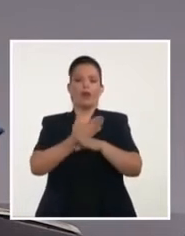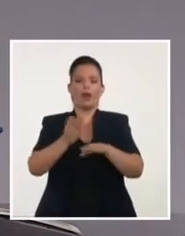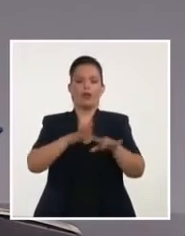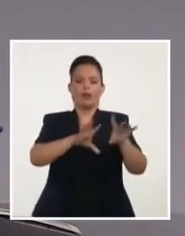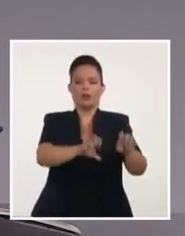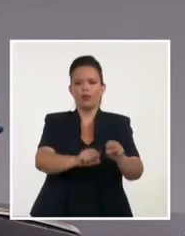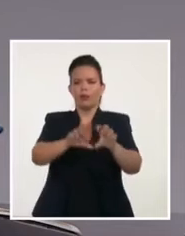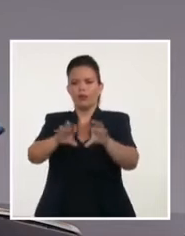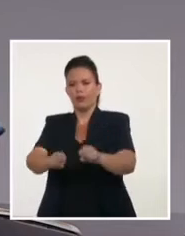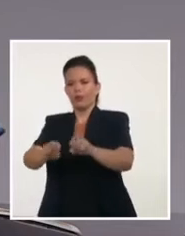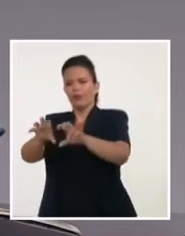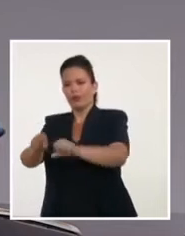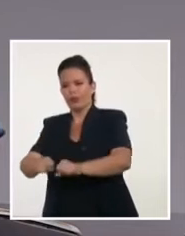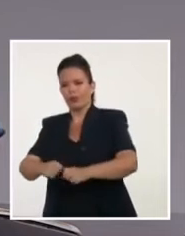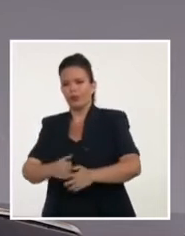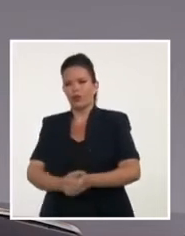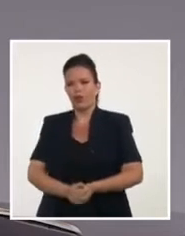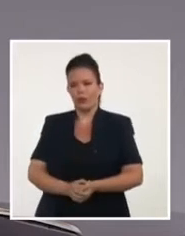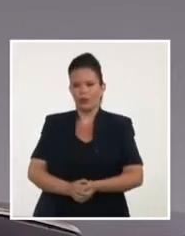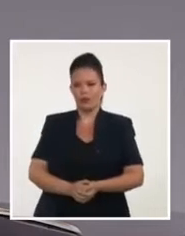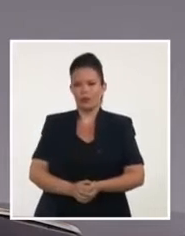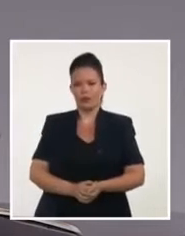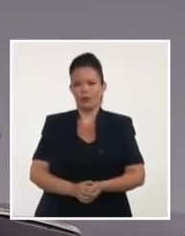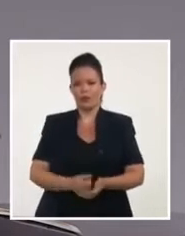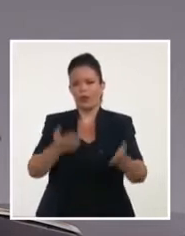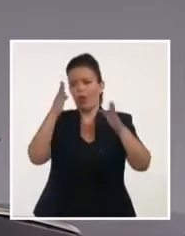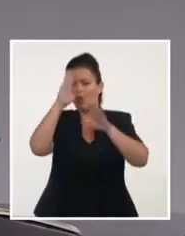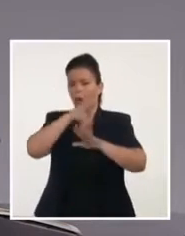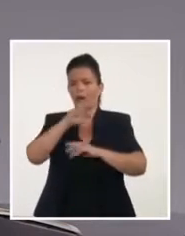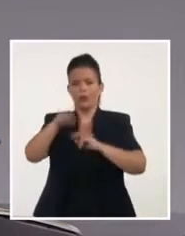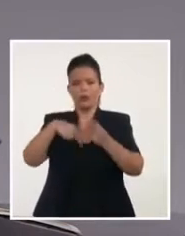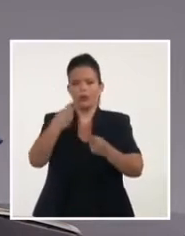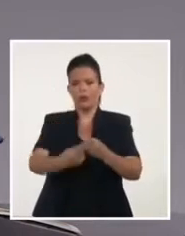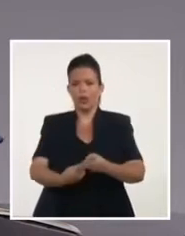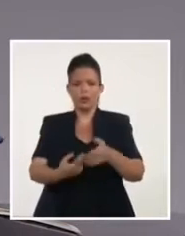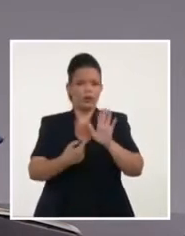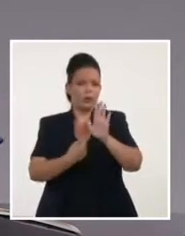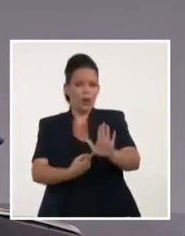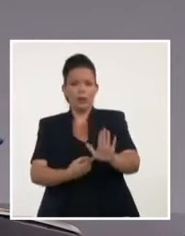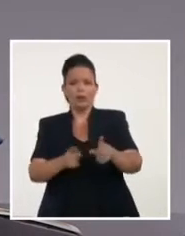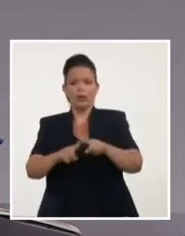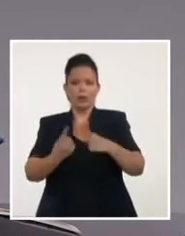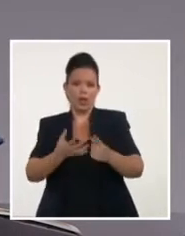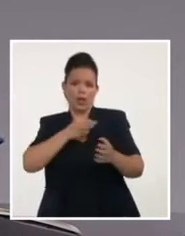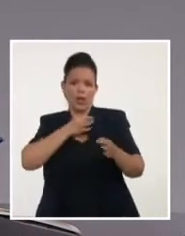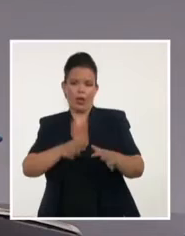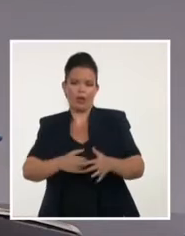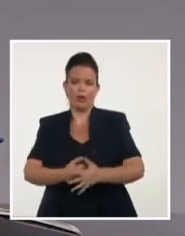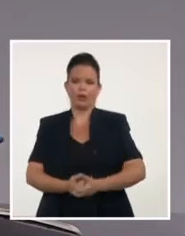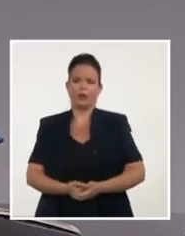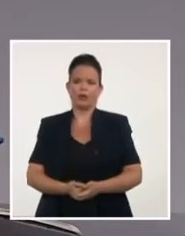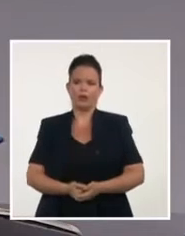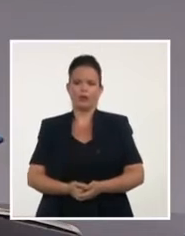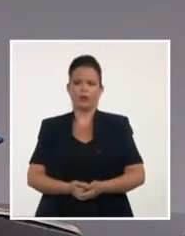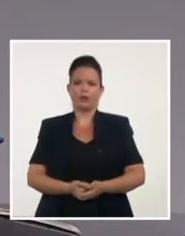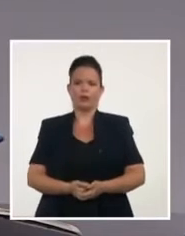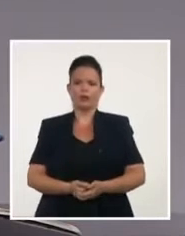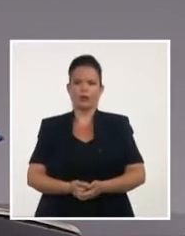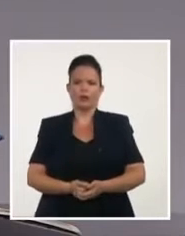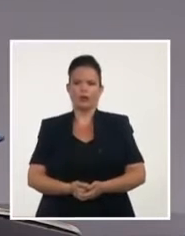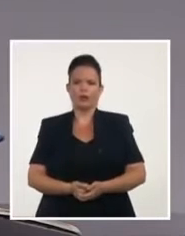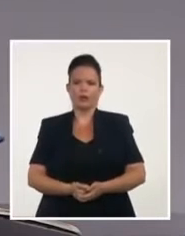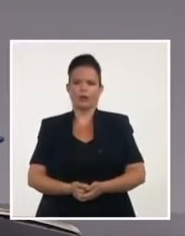confían en qué cosa está diciendo, porque la otra cosa que pasó fue que al no lograr mantener las